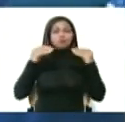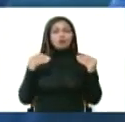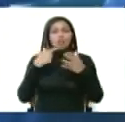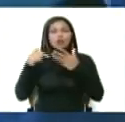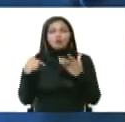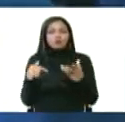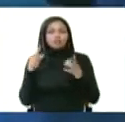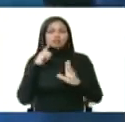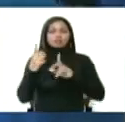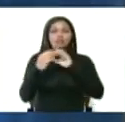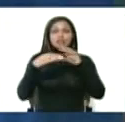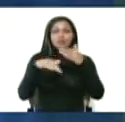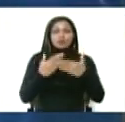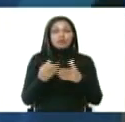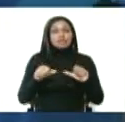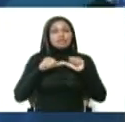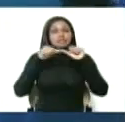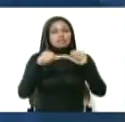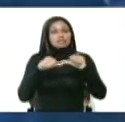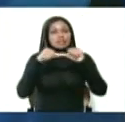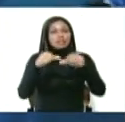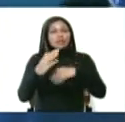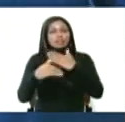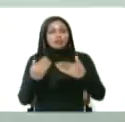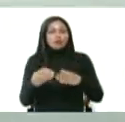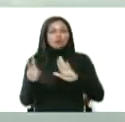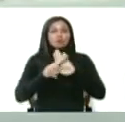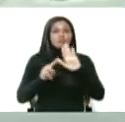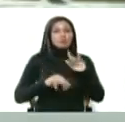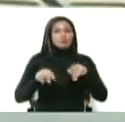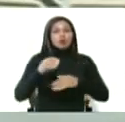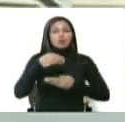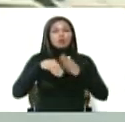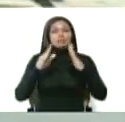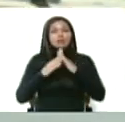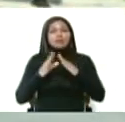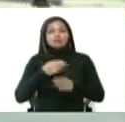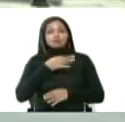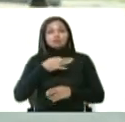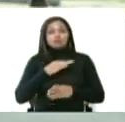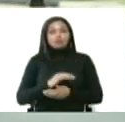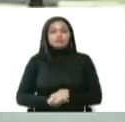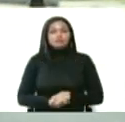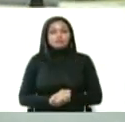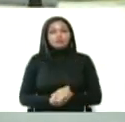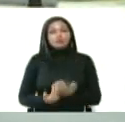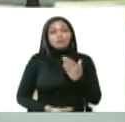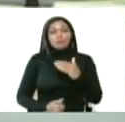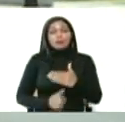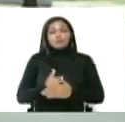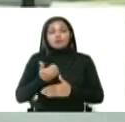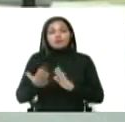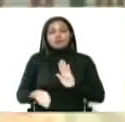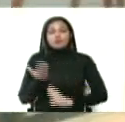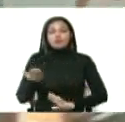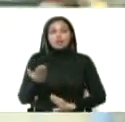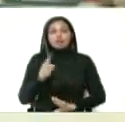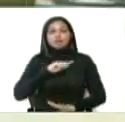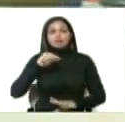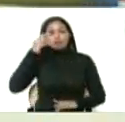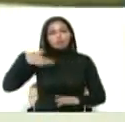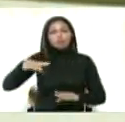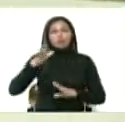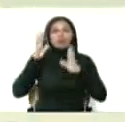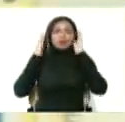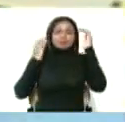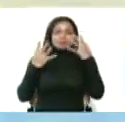que se tengan que presentar y seguir a cumpliendo la cuarentena social colectiva, que es lo más importante, que el pueblo entienda de que estemos en los hogares, que el